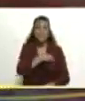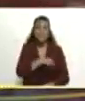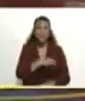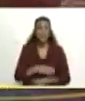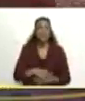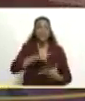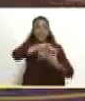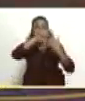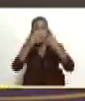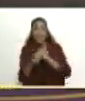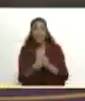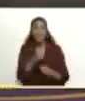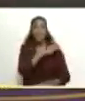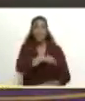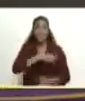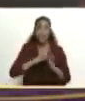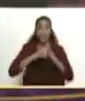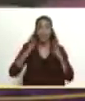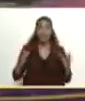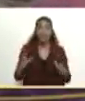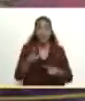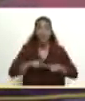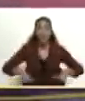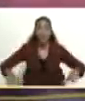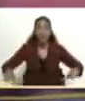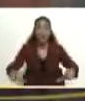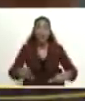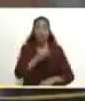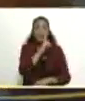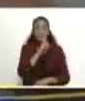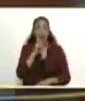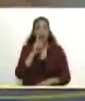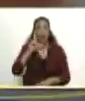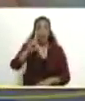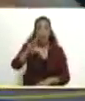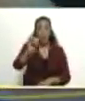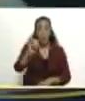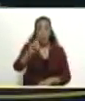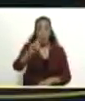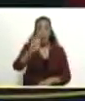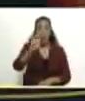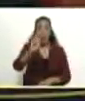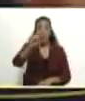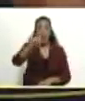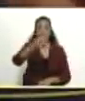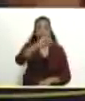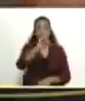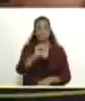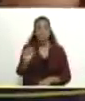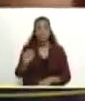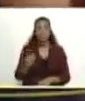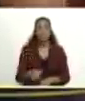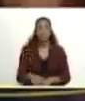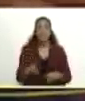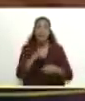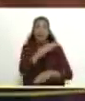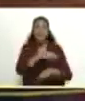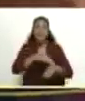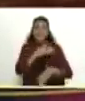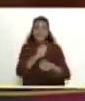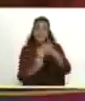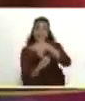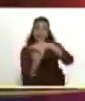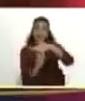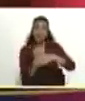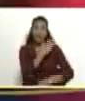misiones. Estamos en la Lorenza Malabé, la base de misiones 54, y